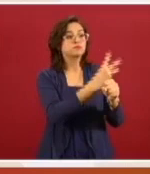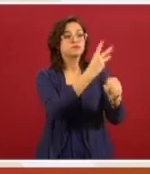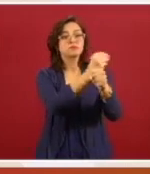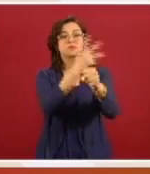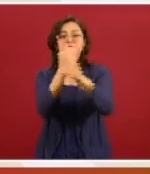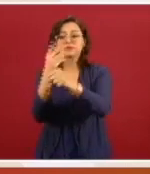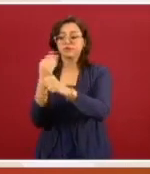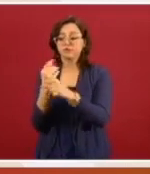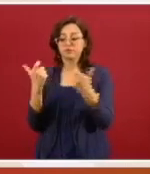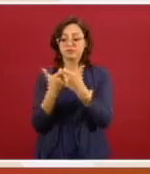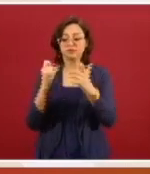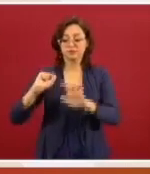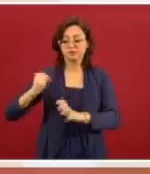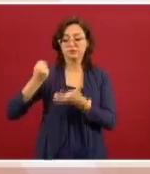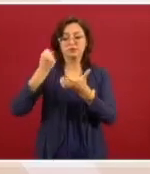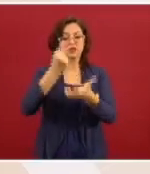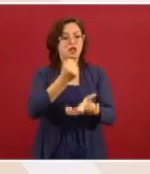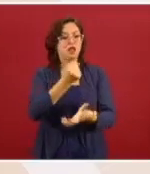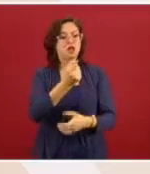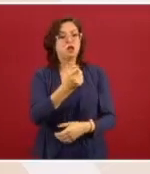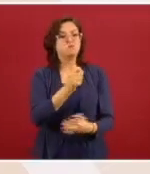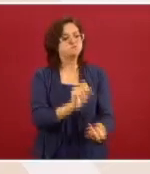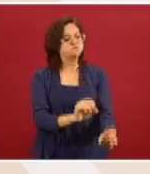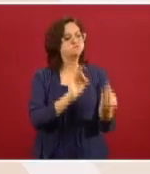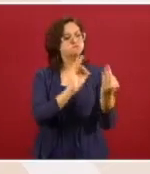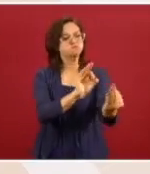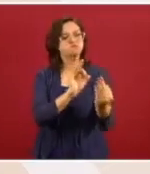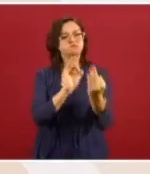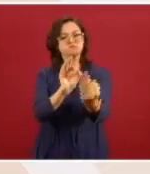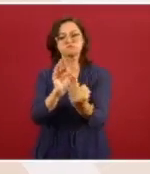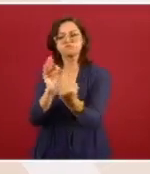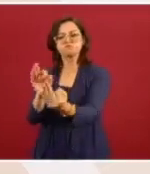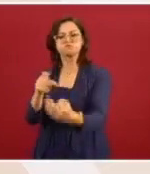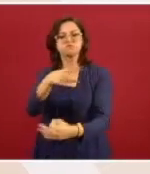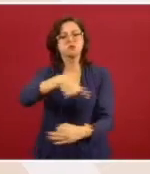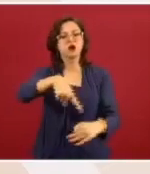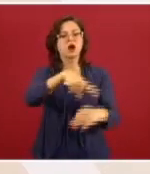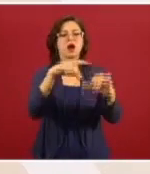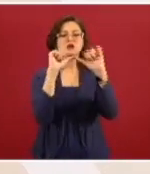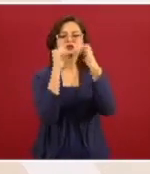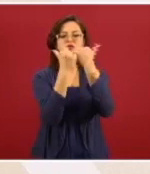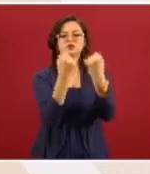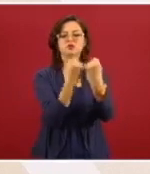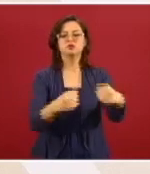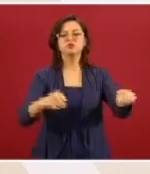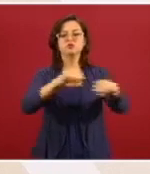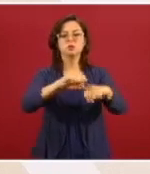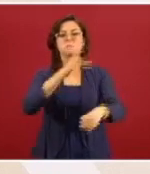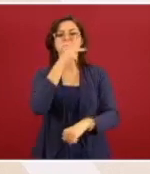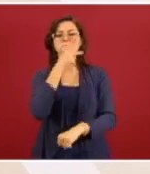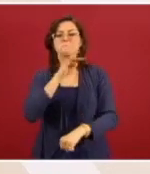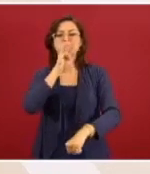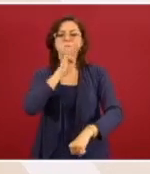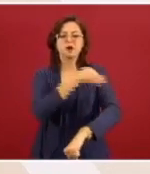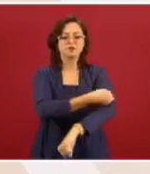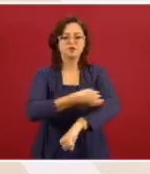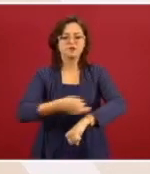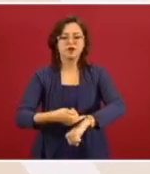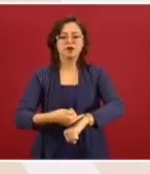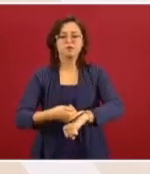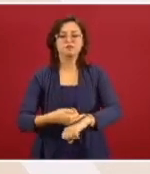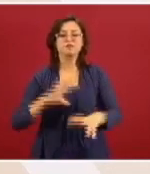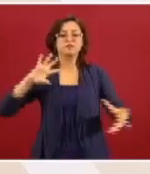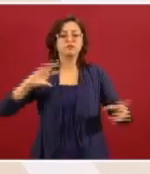entregado de manera directa a las sociedades de padres y madres de familia